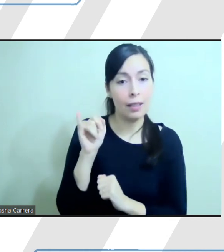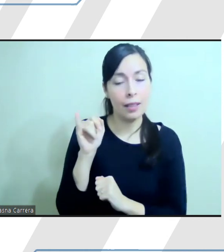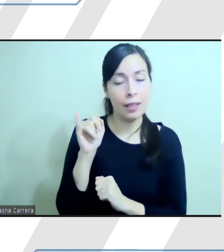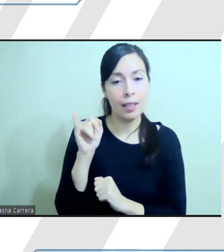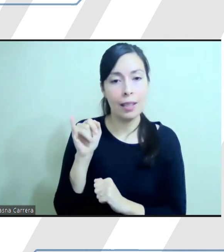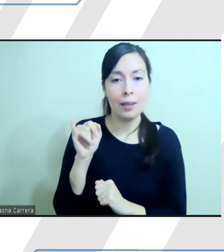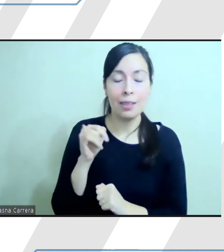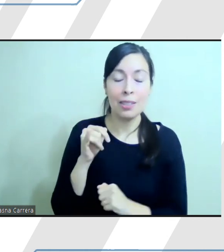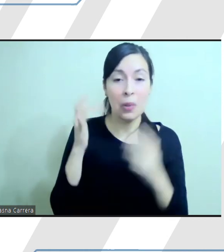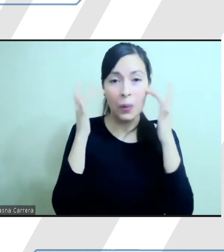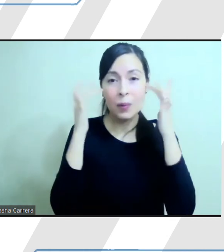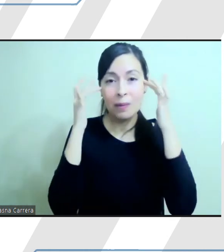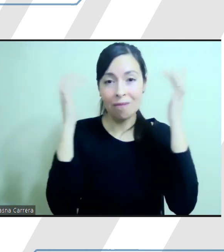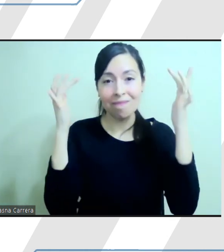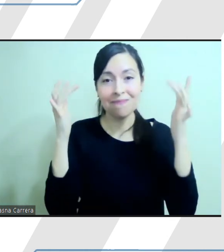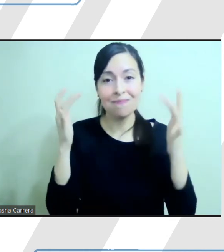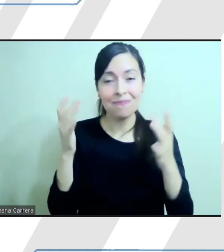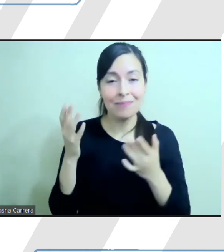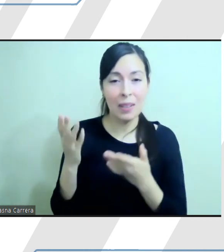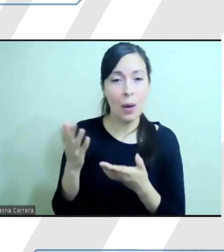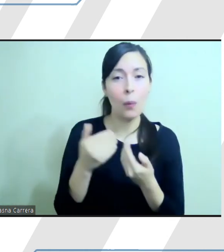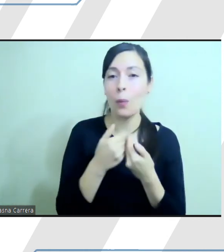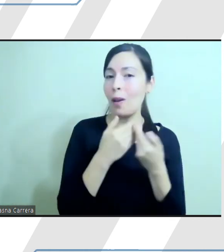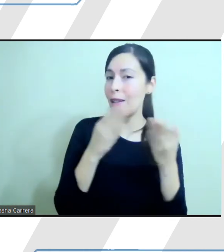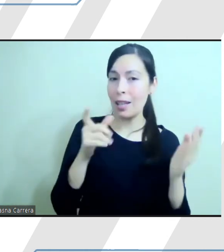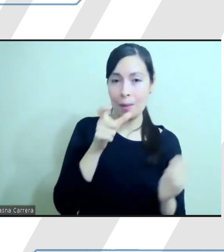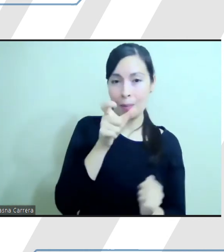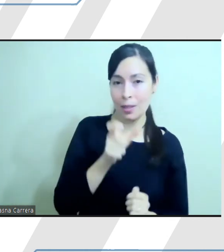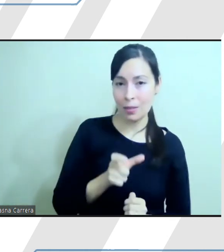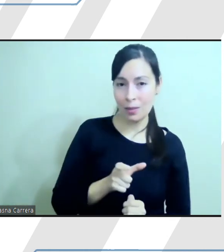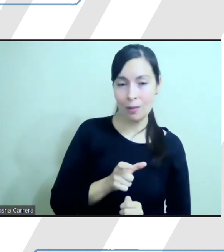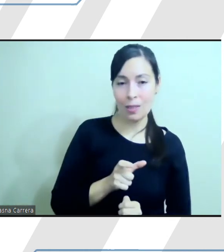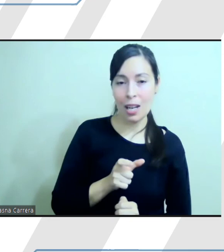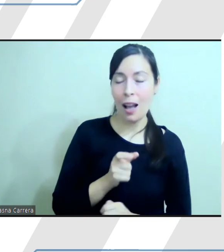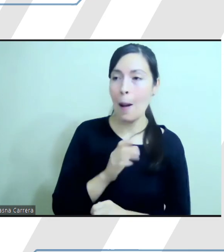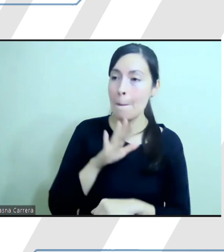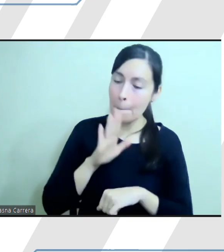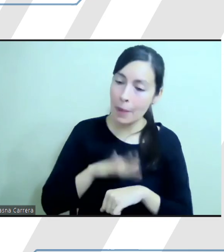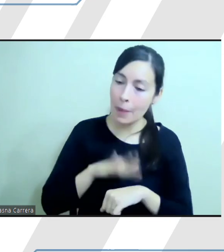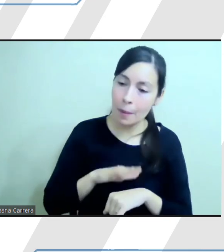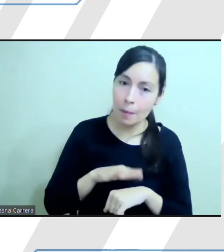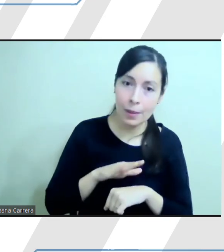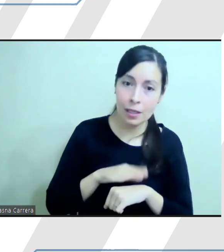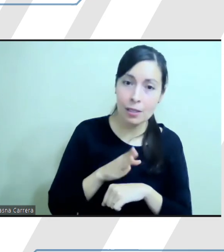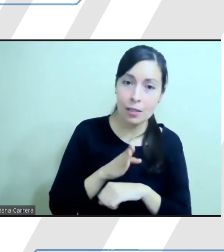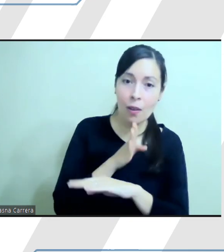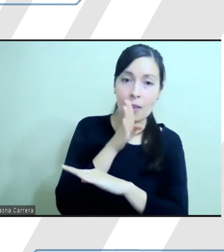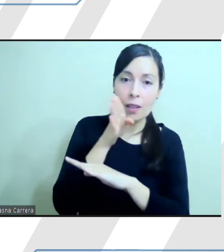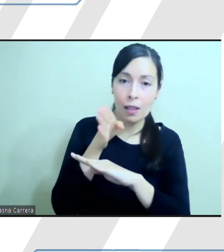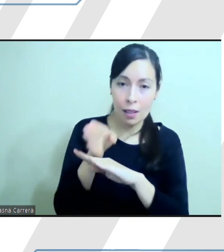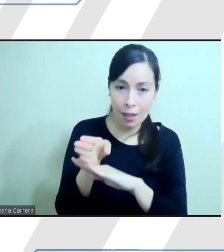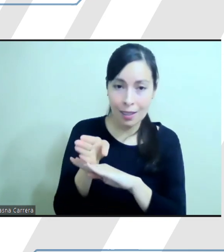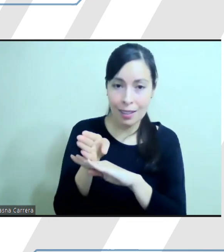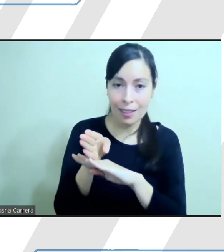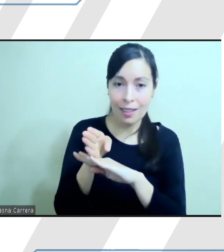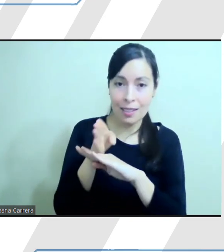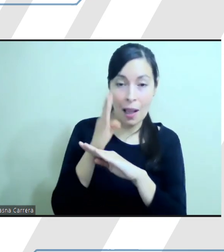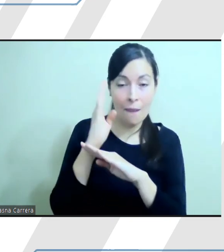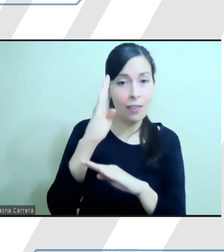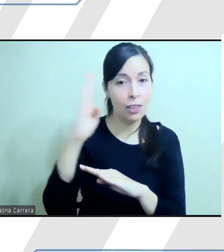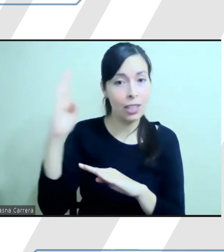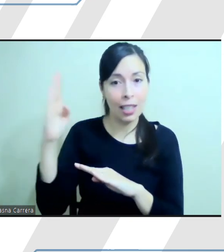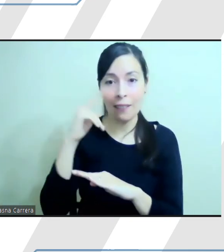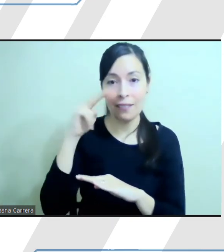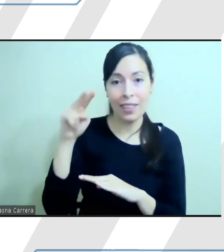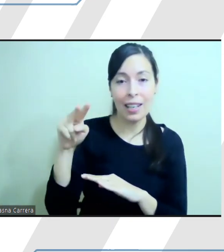me alegra que cualquier persona que se dé el trabajo de pedir el permiso para ir a ver estos materiales